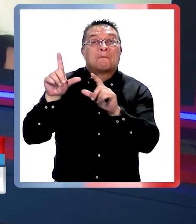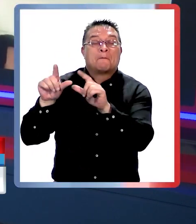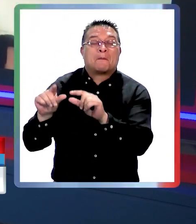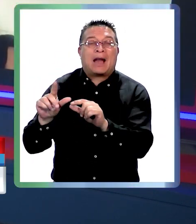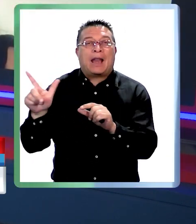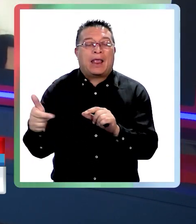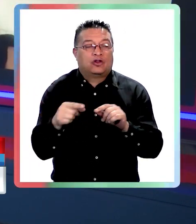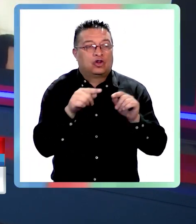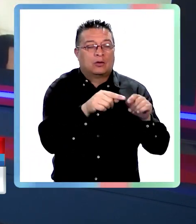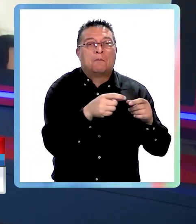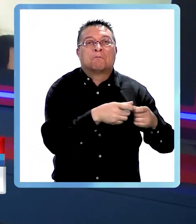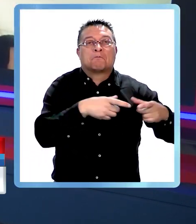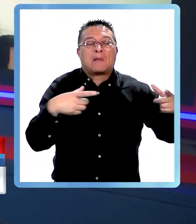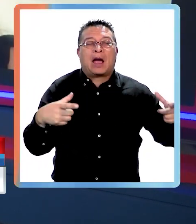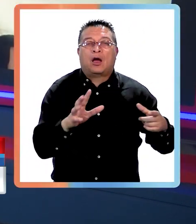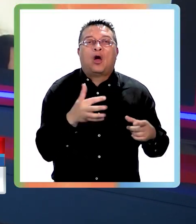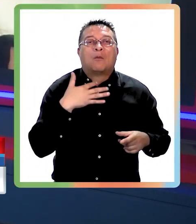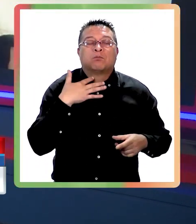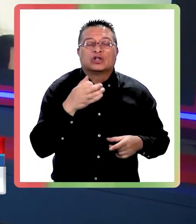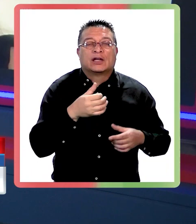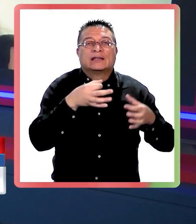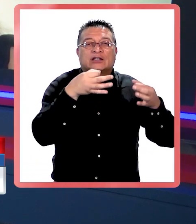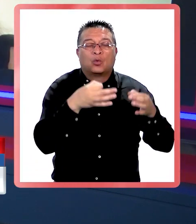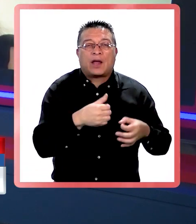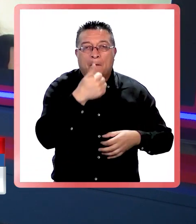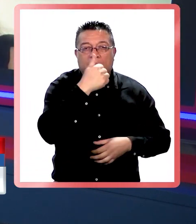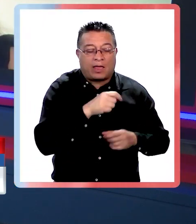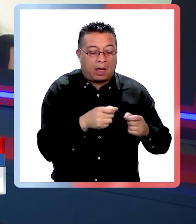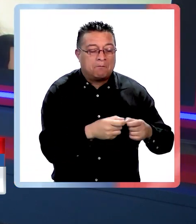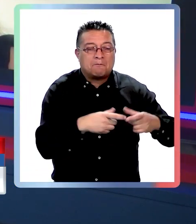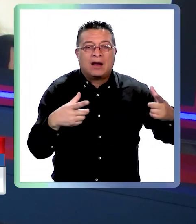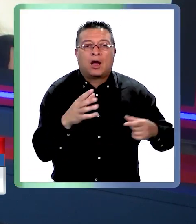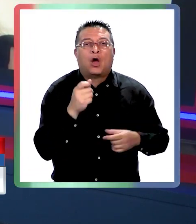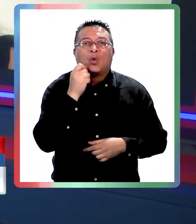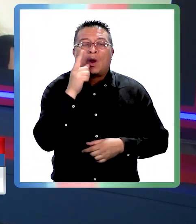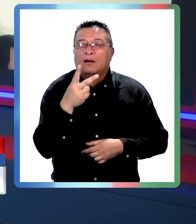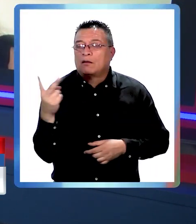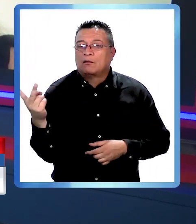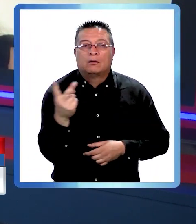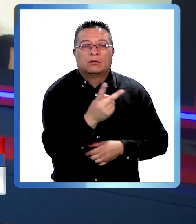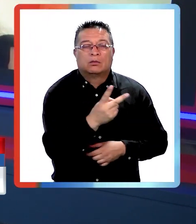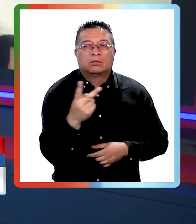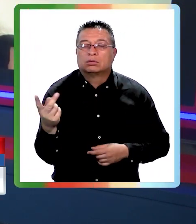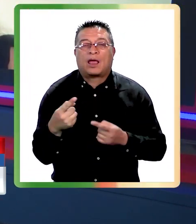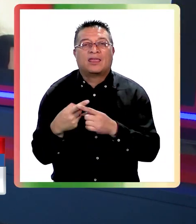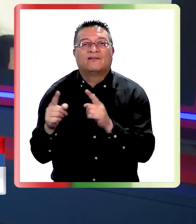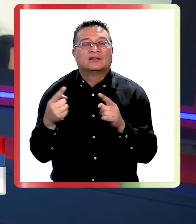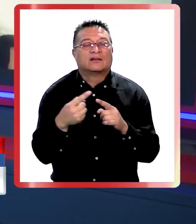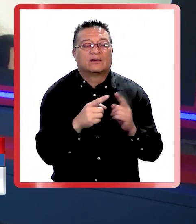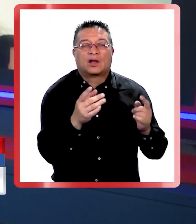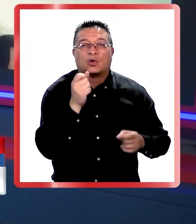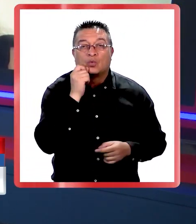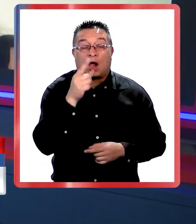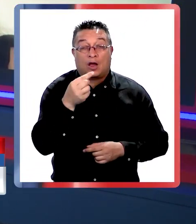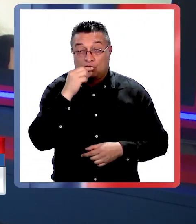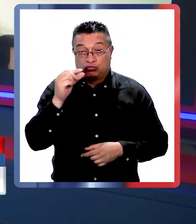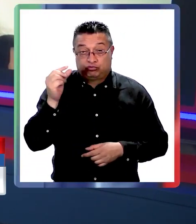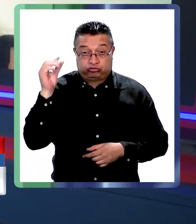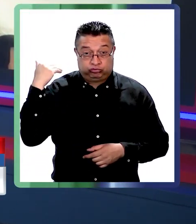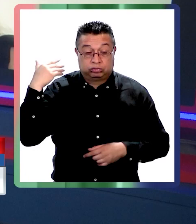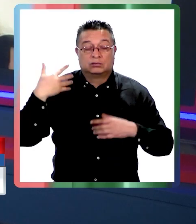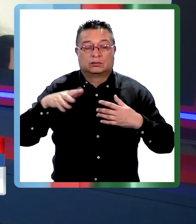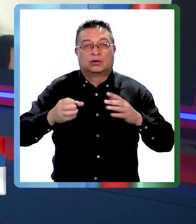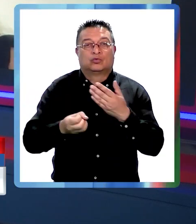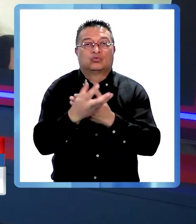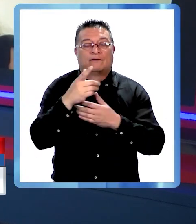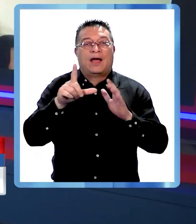más lenta. ¿A qué se debe el avance de la seguridad privada y cuáles son las diferencias entre ambos tipos de seguridad? Recién se